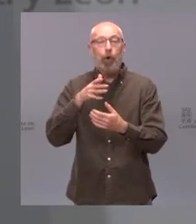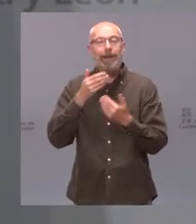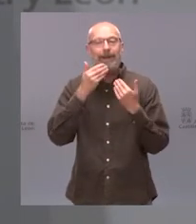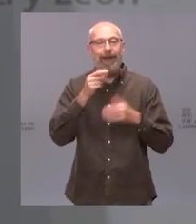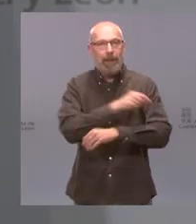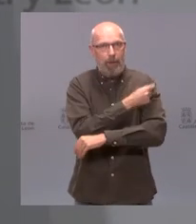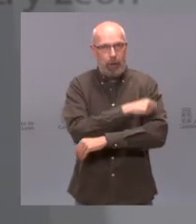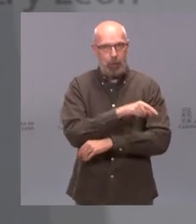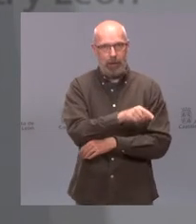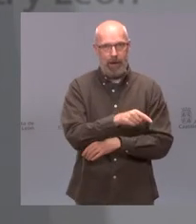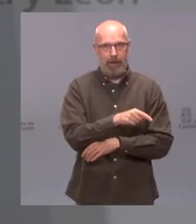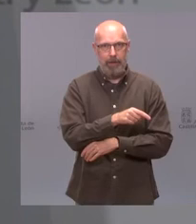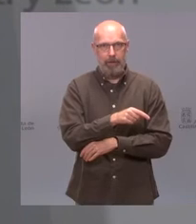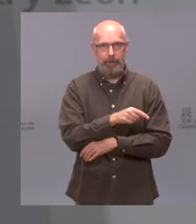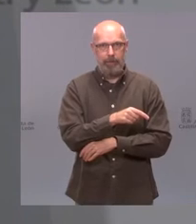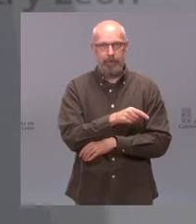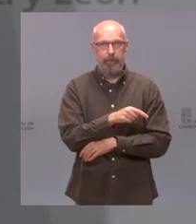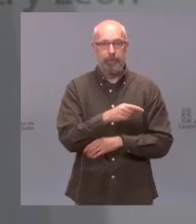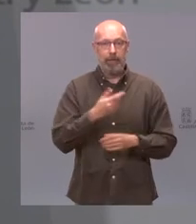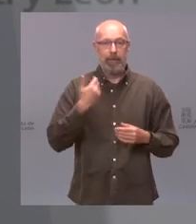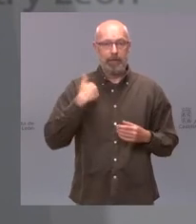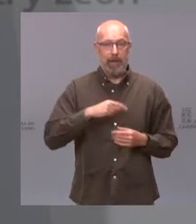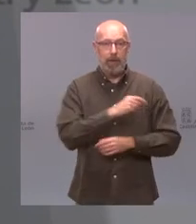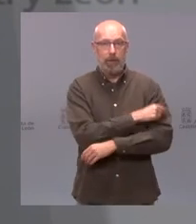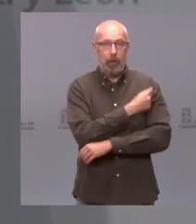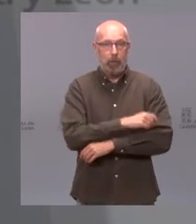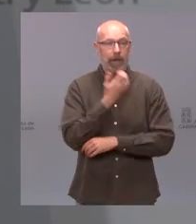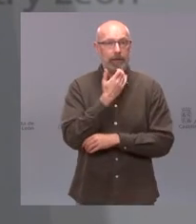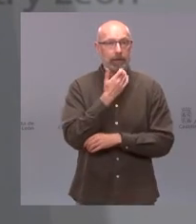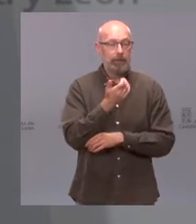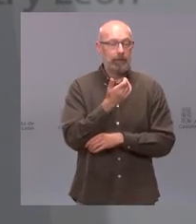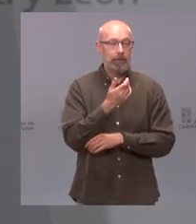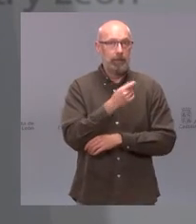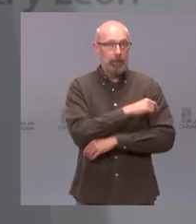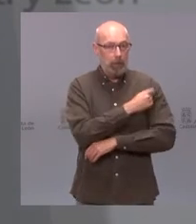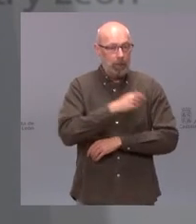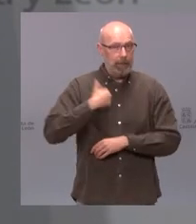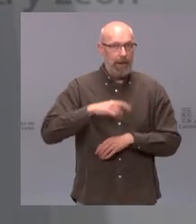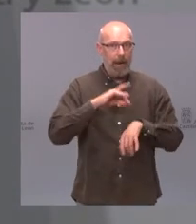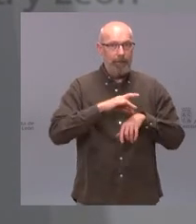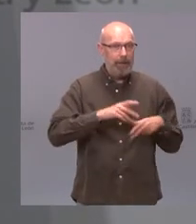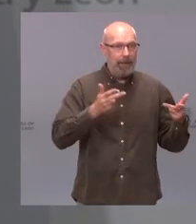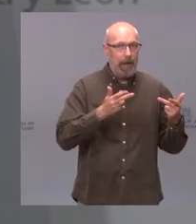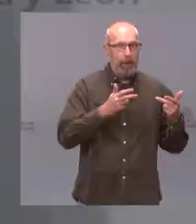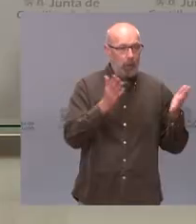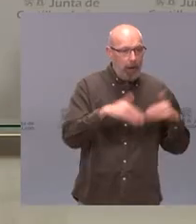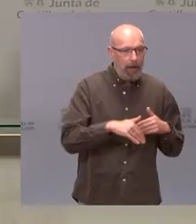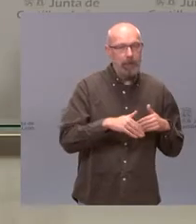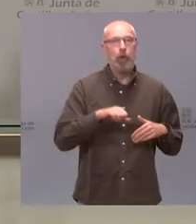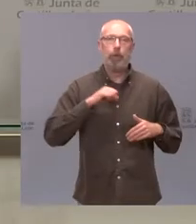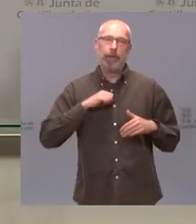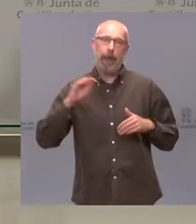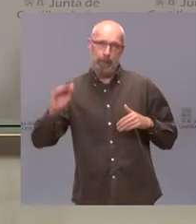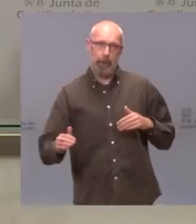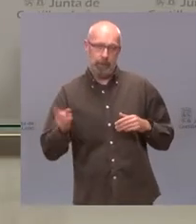ha sacado de la ecuación a aquellos que enfermaban con más gravedad y a aquellos que acumulaban la mortalidad. Sí, yo